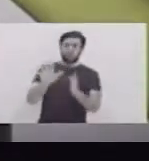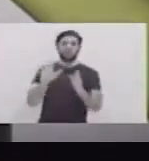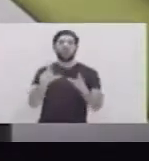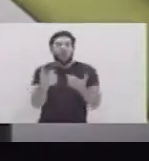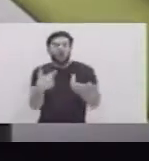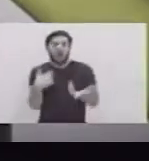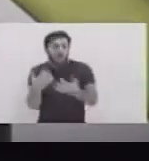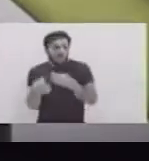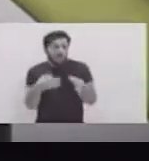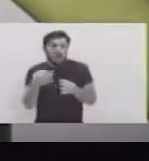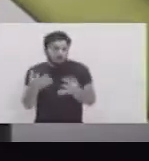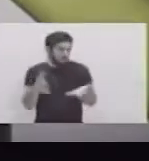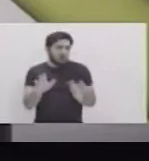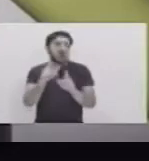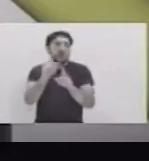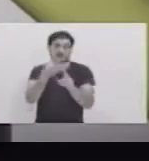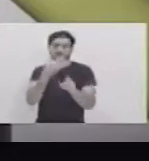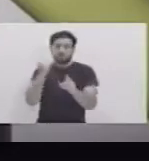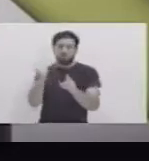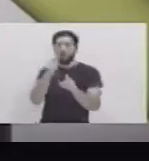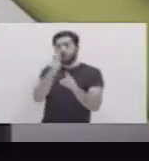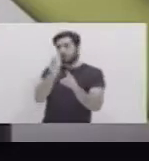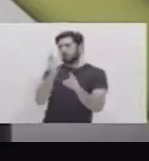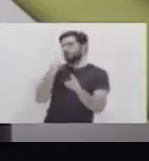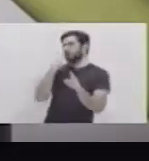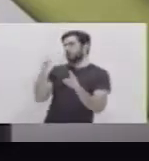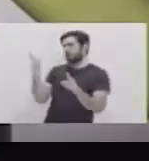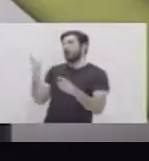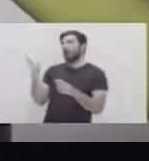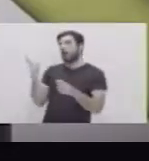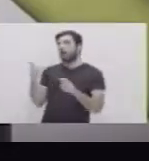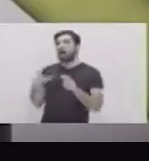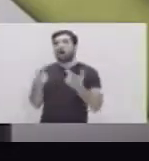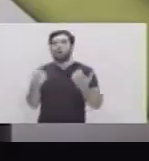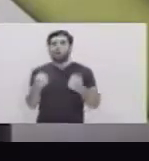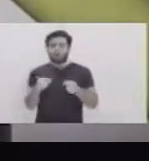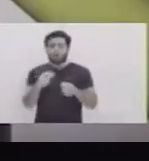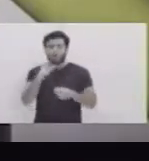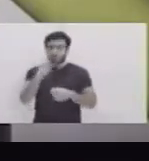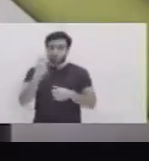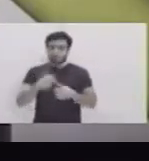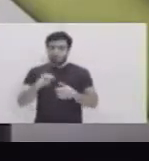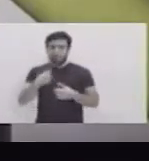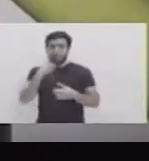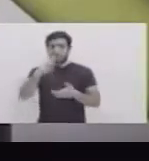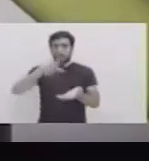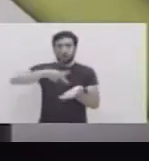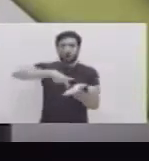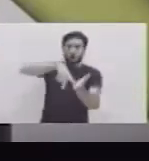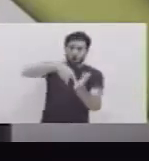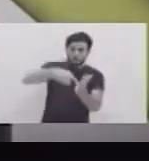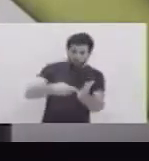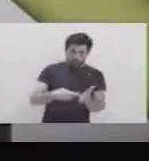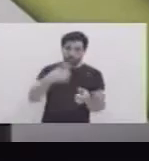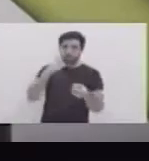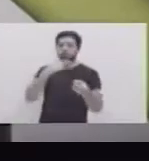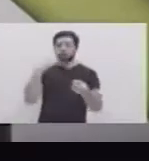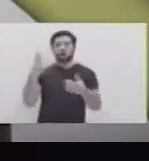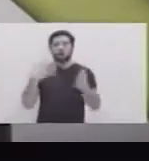vamos a utilizar los siguientes materiales. Vamos a utilizar lápiz, borrador,